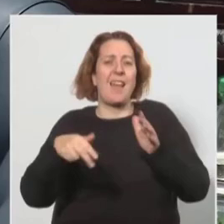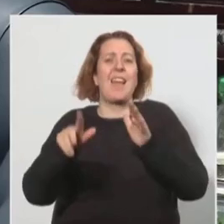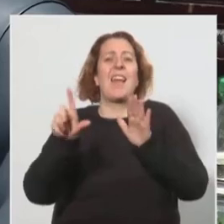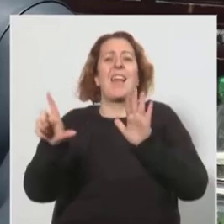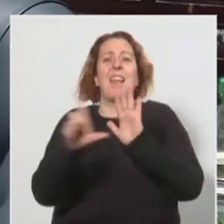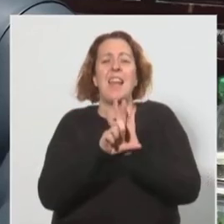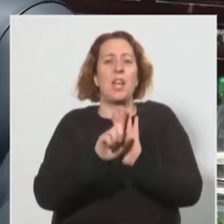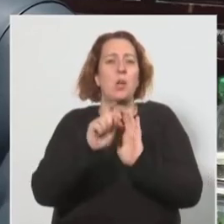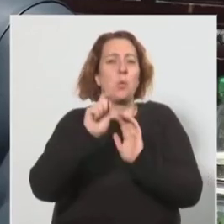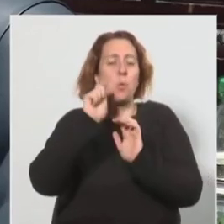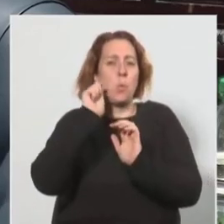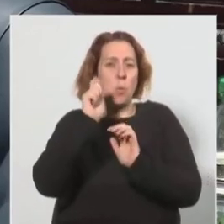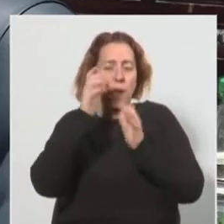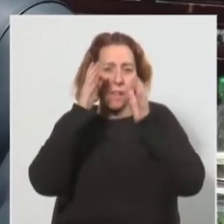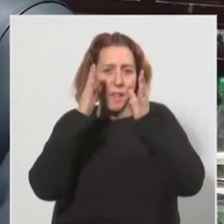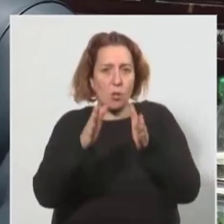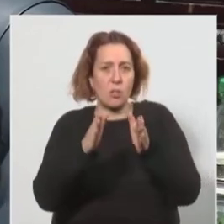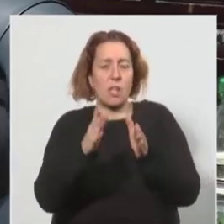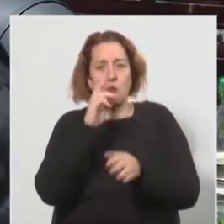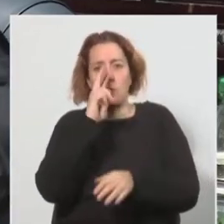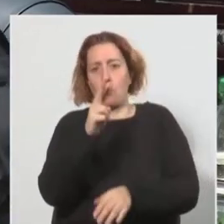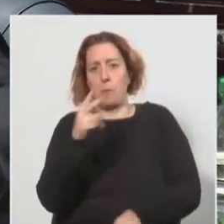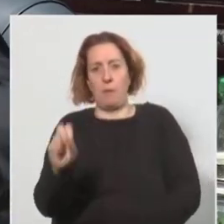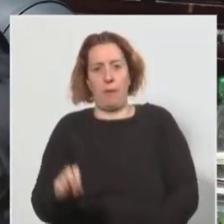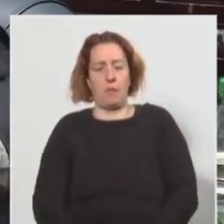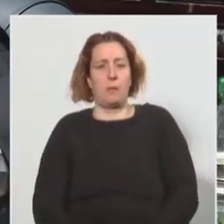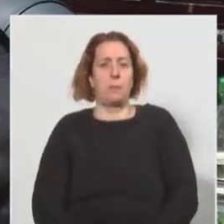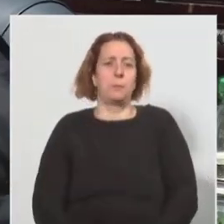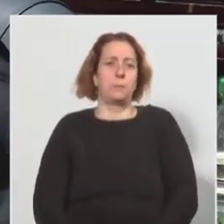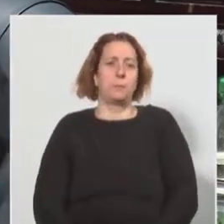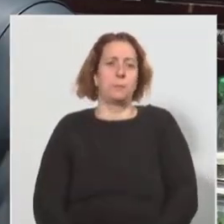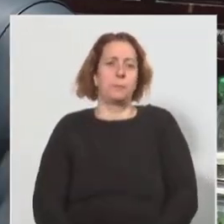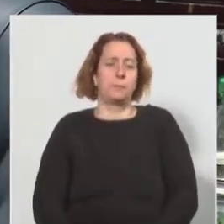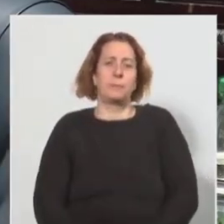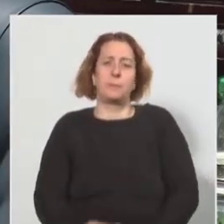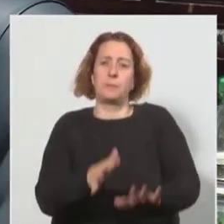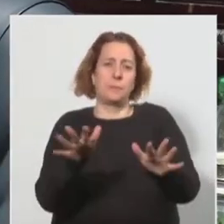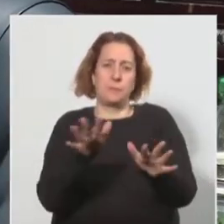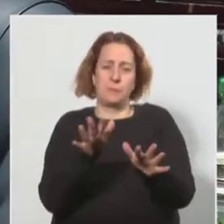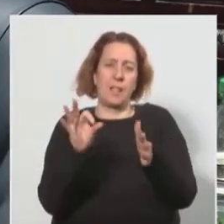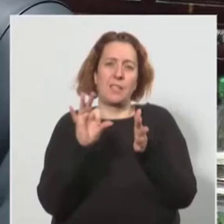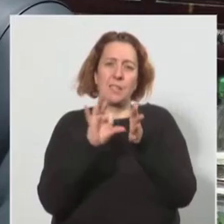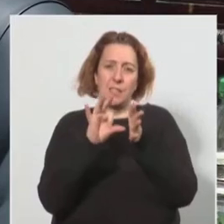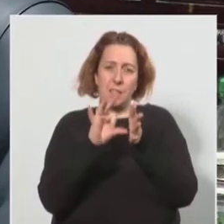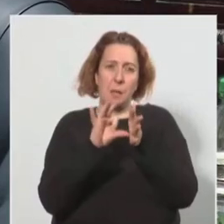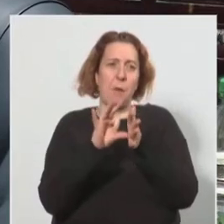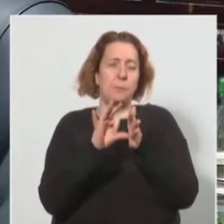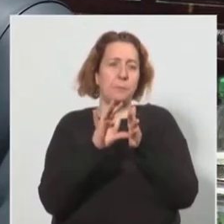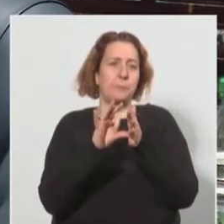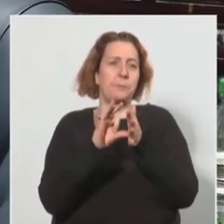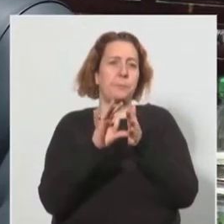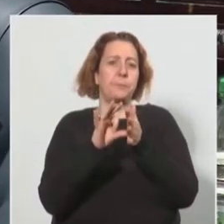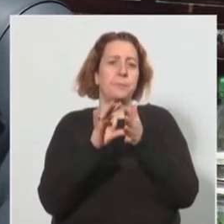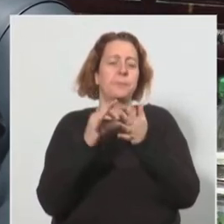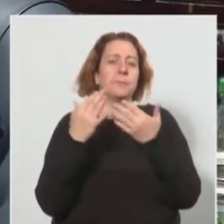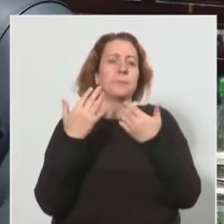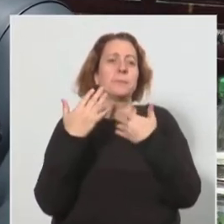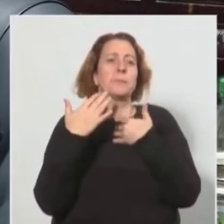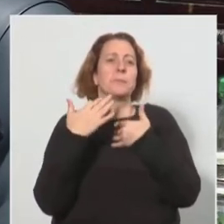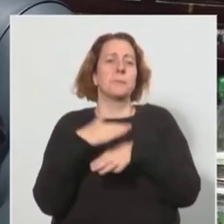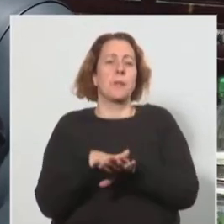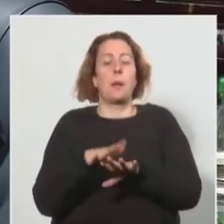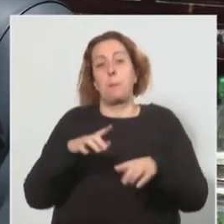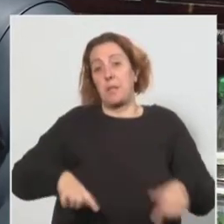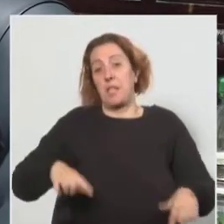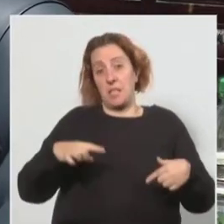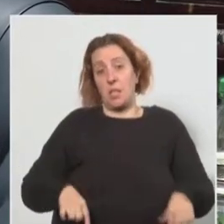Urgente Consideración en 2020. Hablamos de un sistema que integra precisamente los ministerios